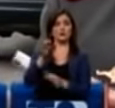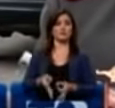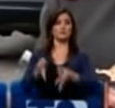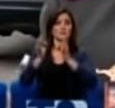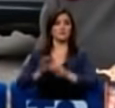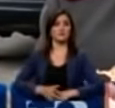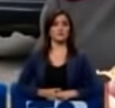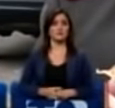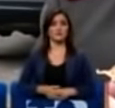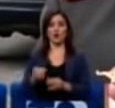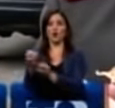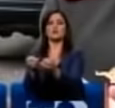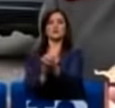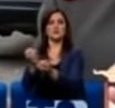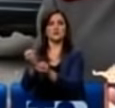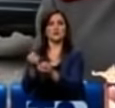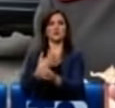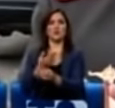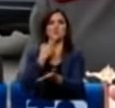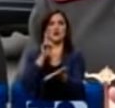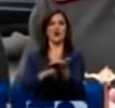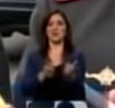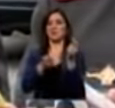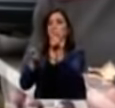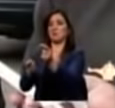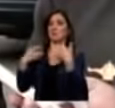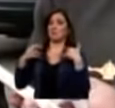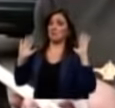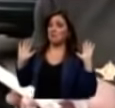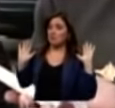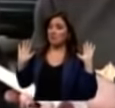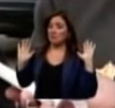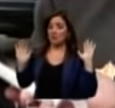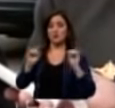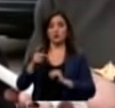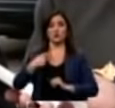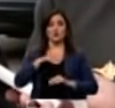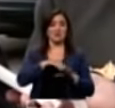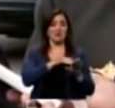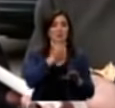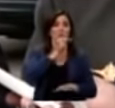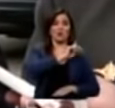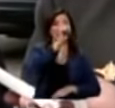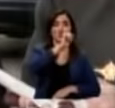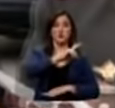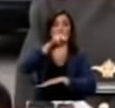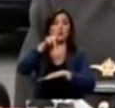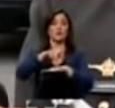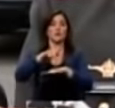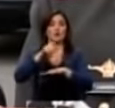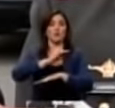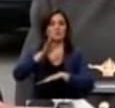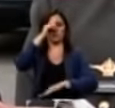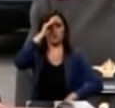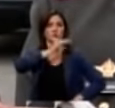febrero en su oficina le presenté mi cargo a disposición. No somos populistas, somos soldados profesionales.